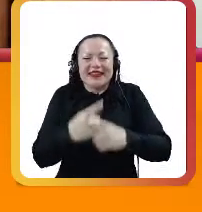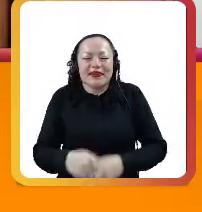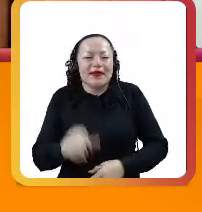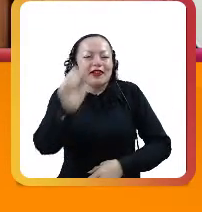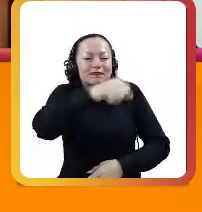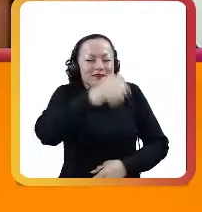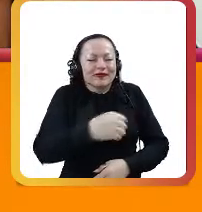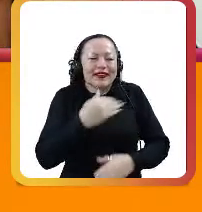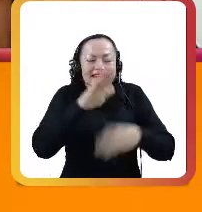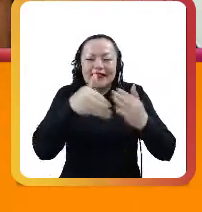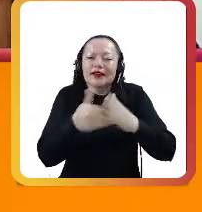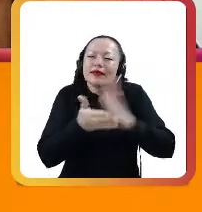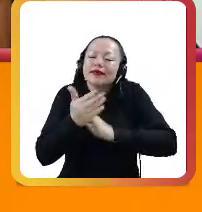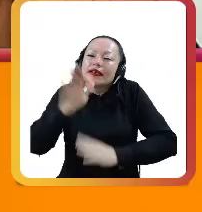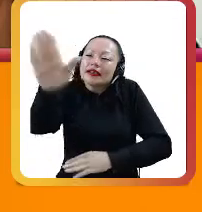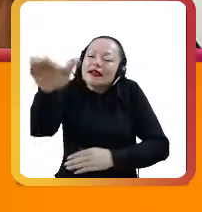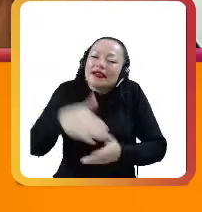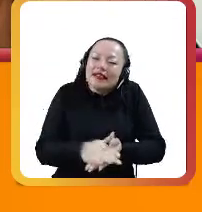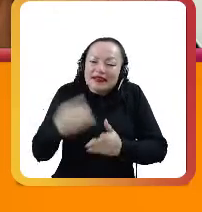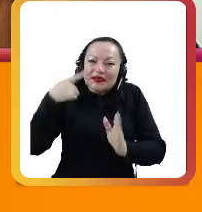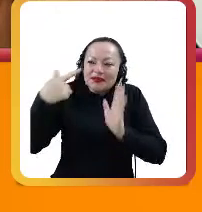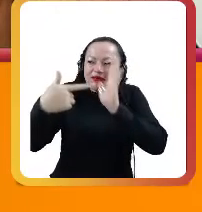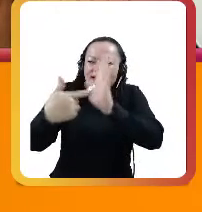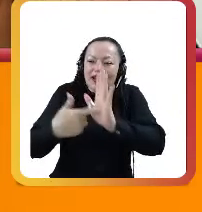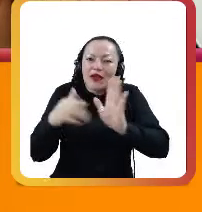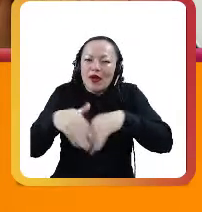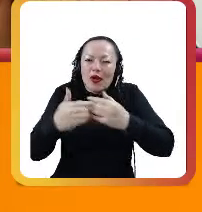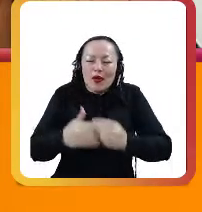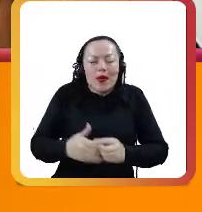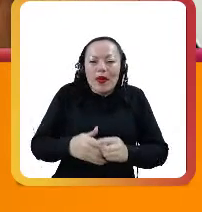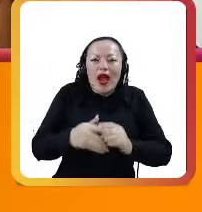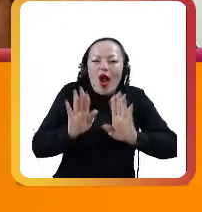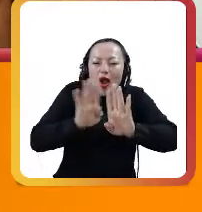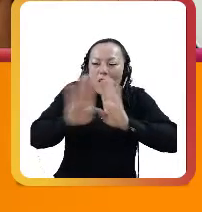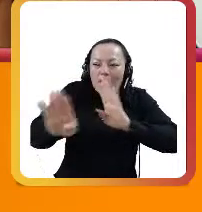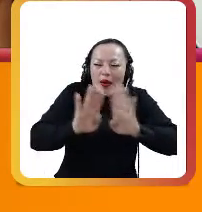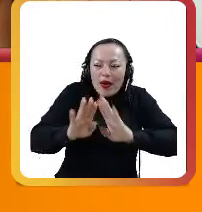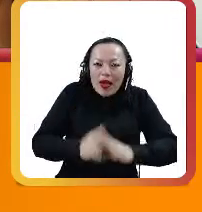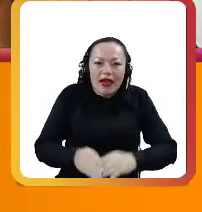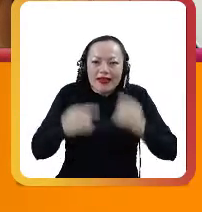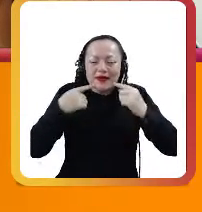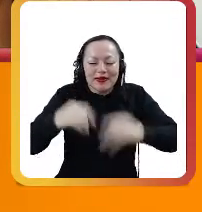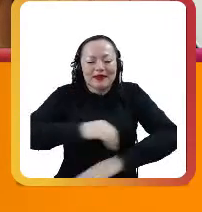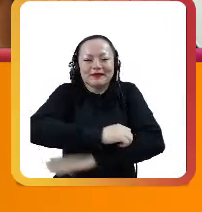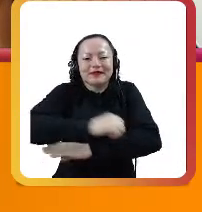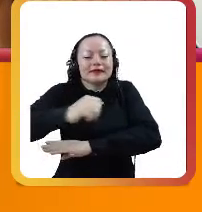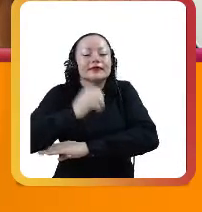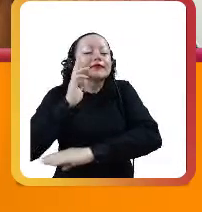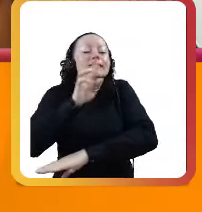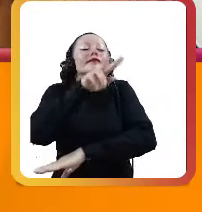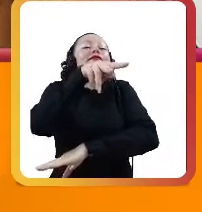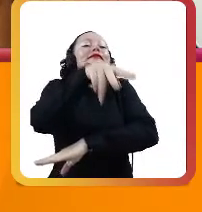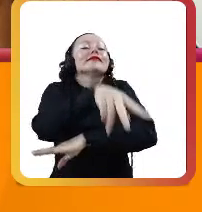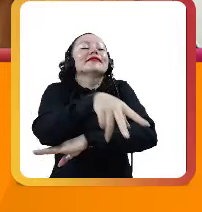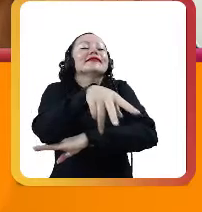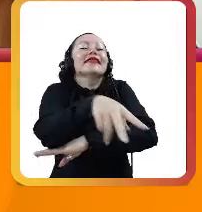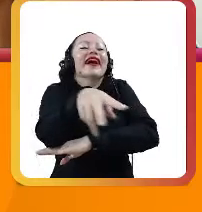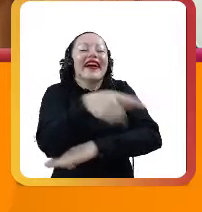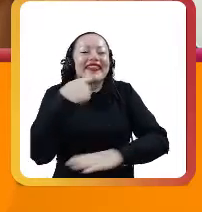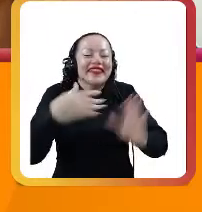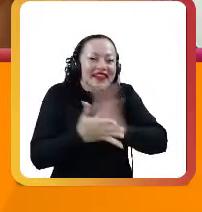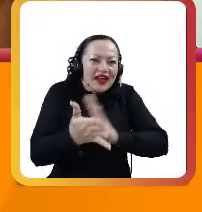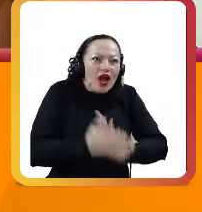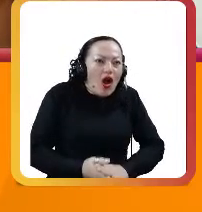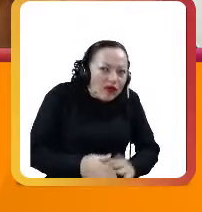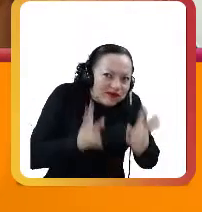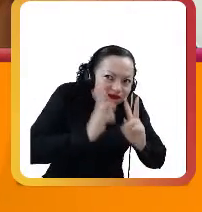Estuve asomado mientras estos comerciales, me asomé un segundito a la puerta y desde la terraza del canal Visión Dorada vemos